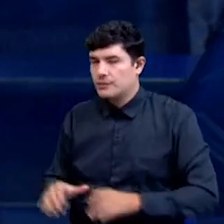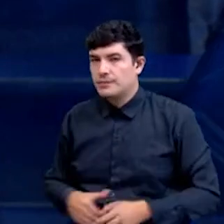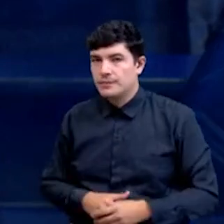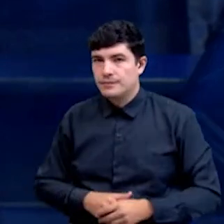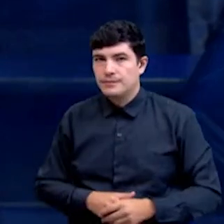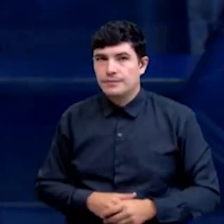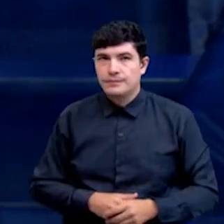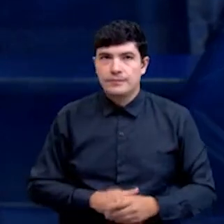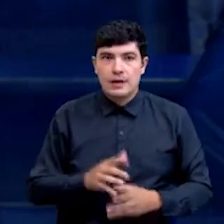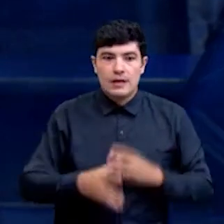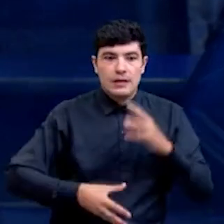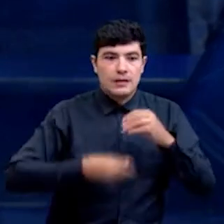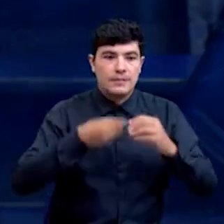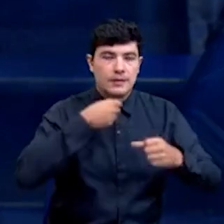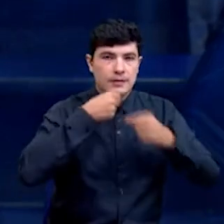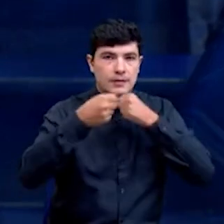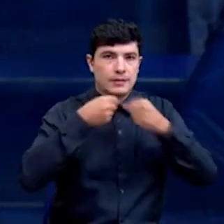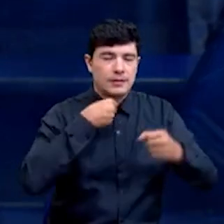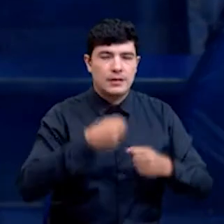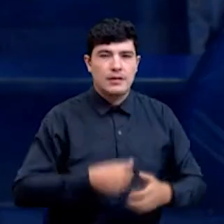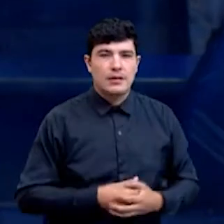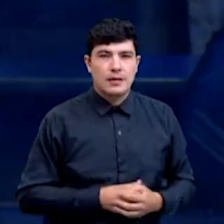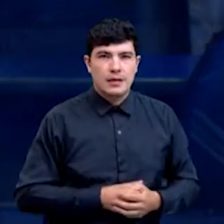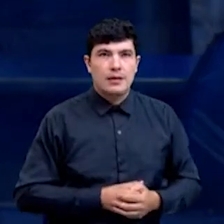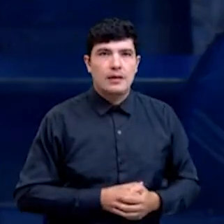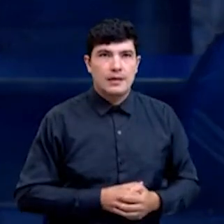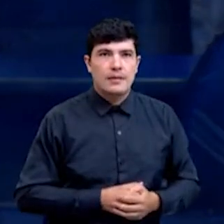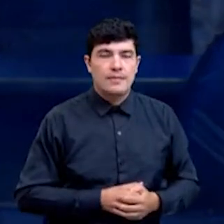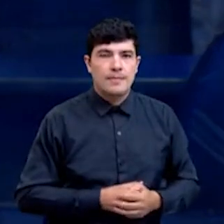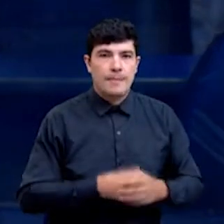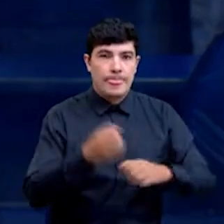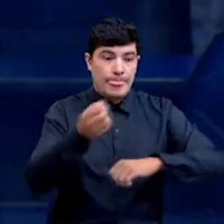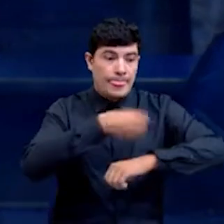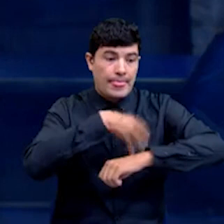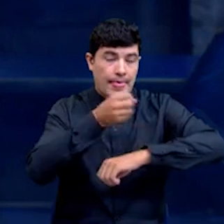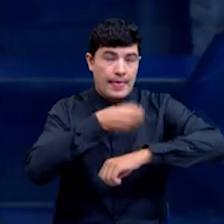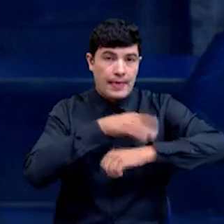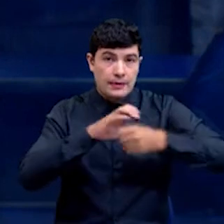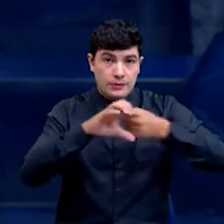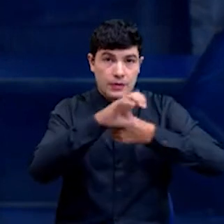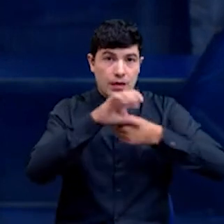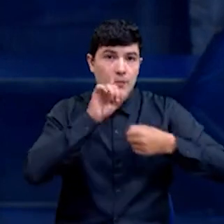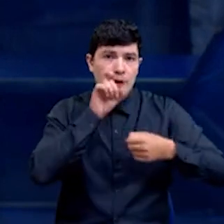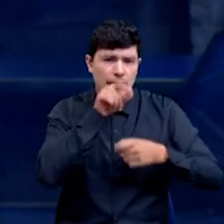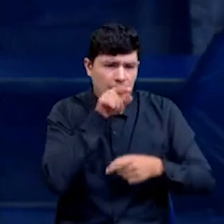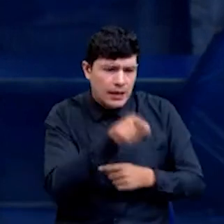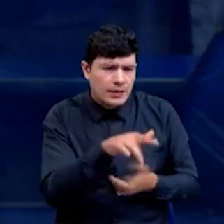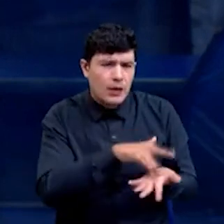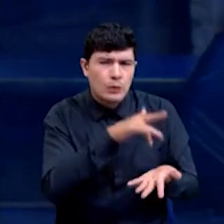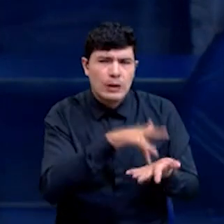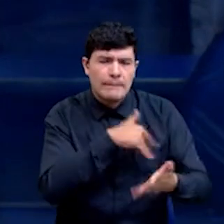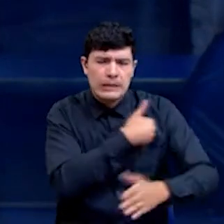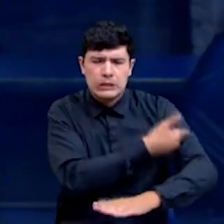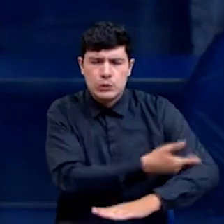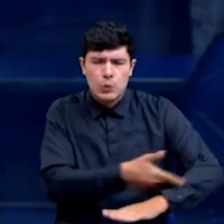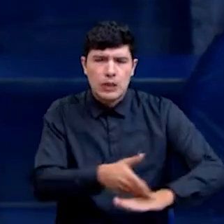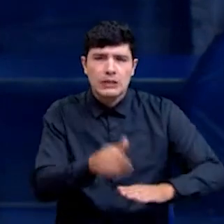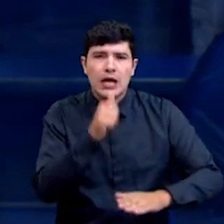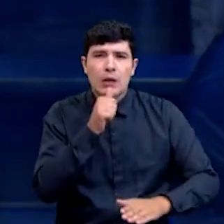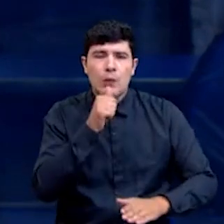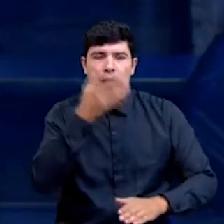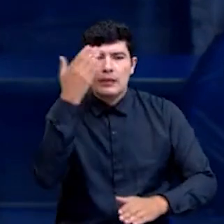Y en otras noticias, la millonaria deuda en servicios públicos que posee una plaza de mercado en Bucaramanga tiene en la mira de las autoridades a la